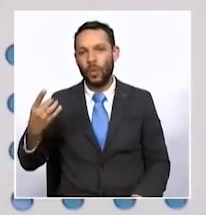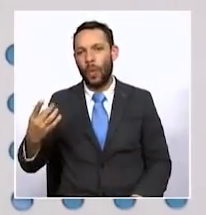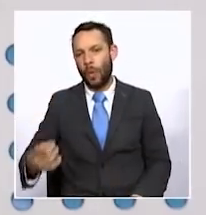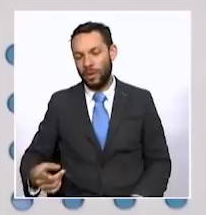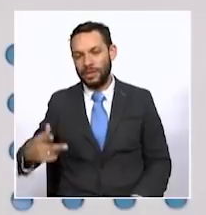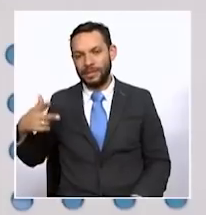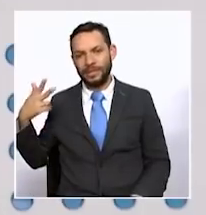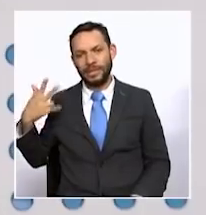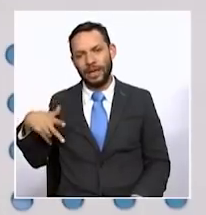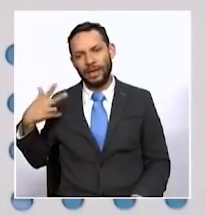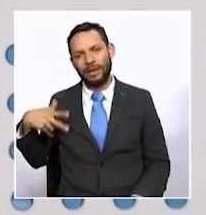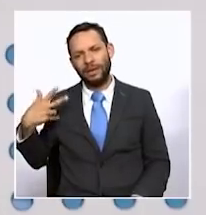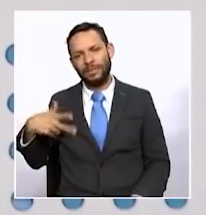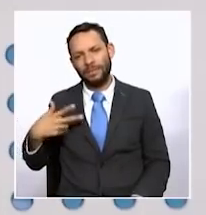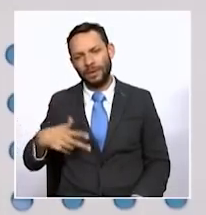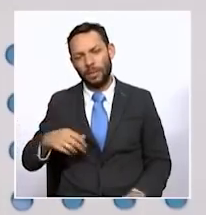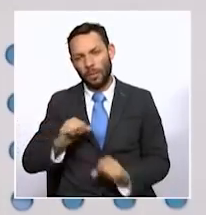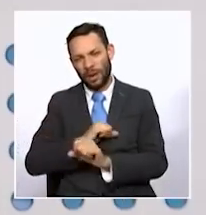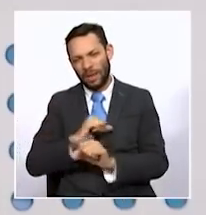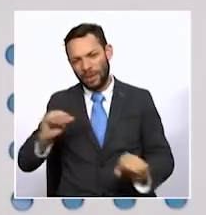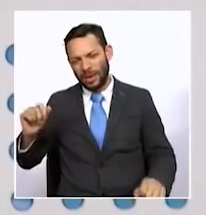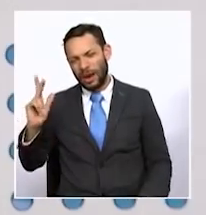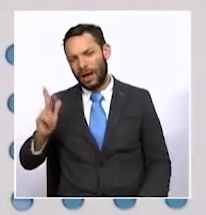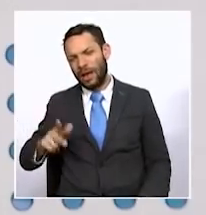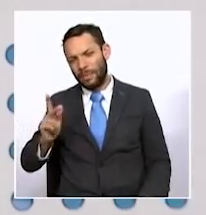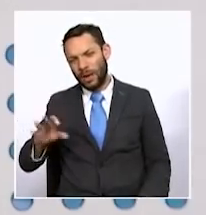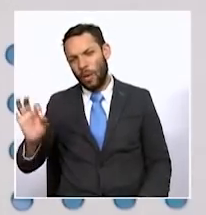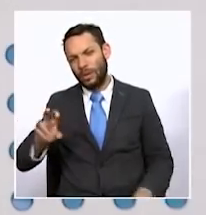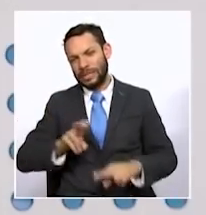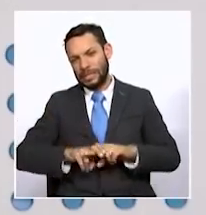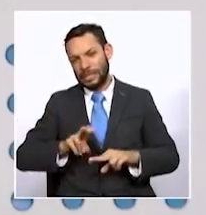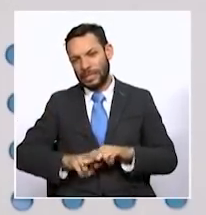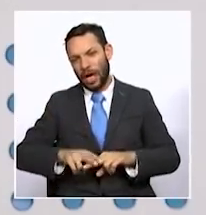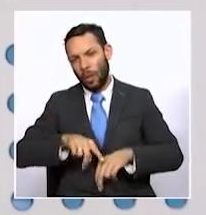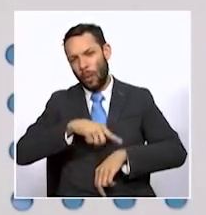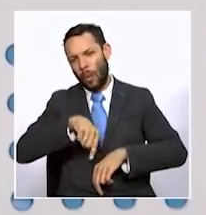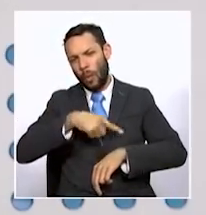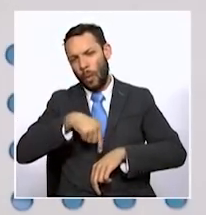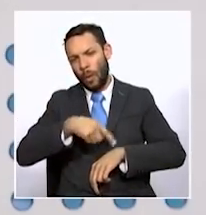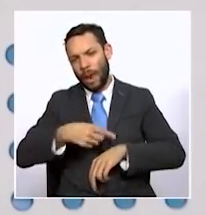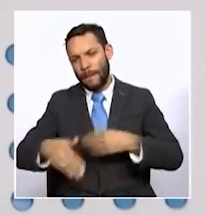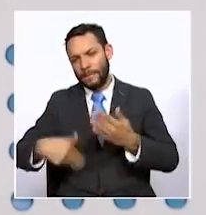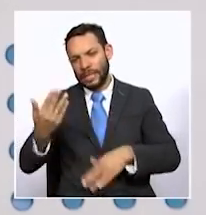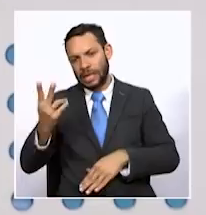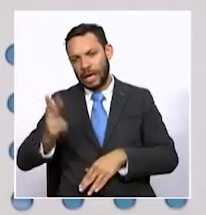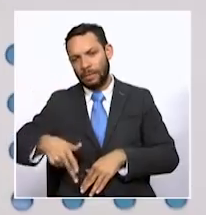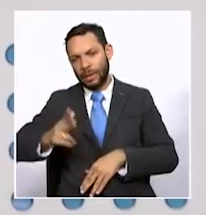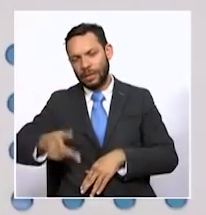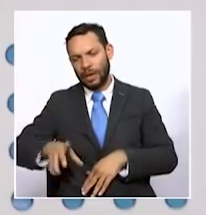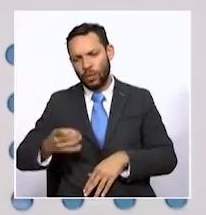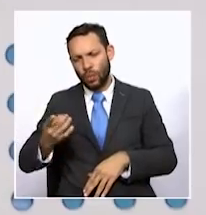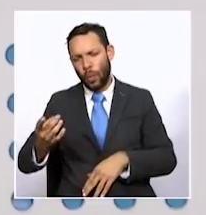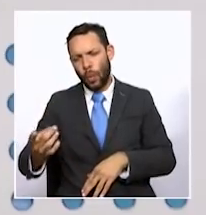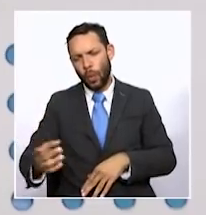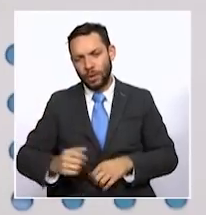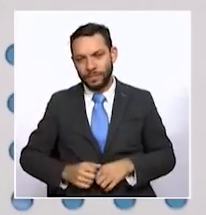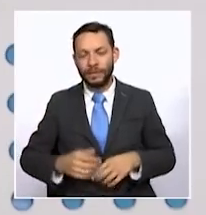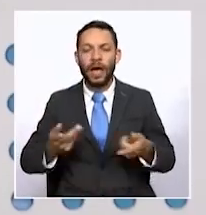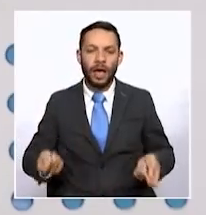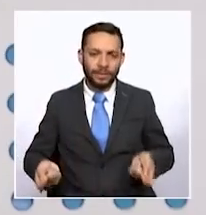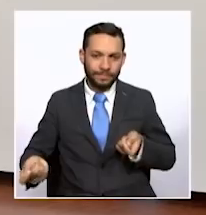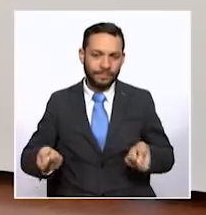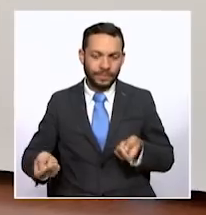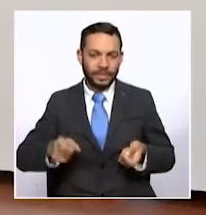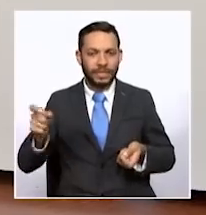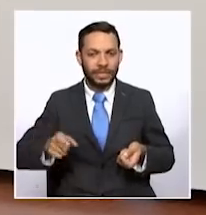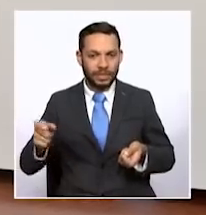genera dolor en los primeros pasos de la mañana, cuando están sentados por periodos prolongados y van a empezar a caminar, empiezan a caminar con dolor. Entonces, ese ejercicio